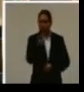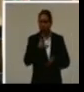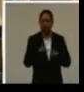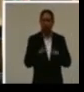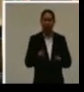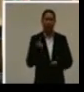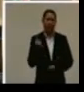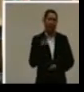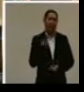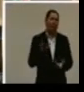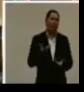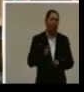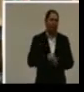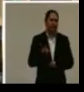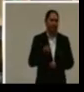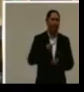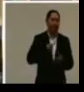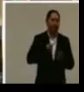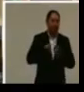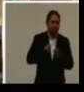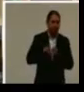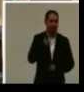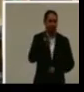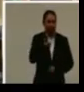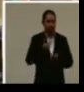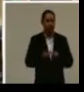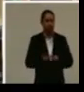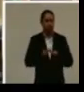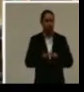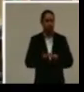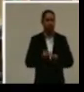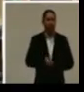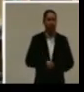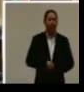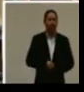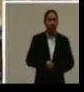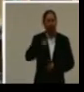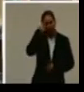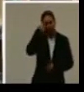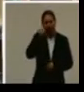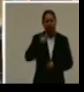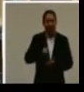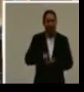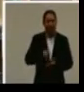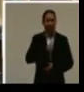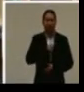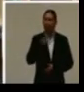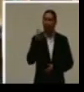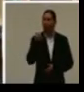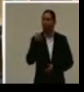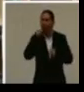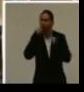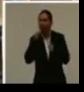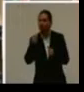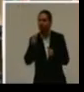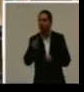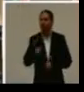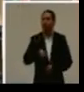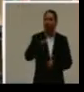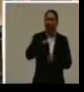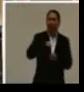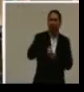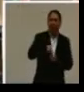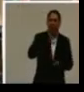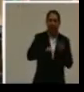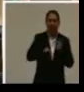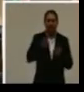porque finalmente son administradores de los recursos del pueblo. Y entonces creo que nuestro compromiso no es solamente estar atentos a quienes buscan una